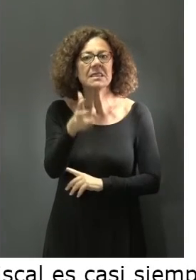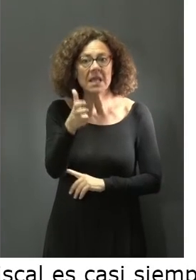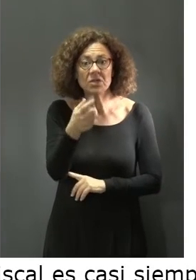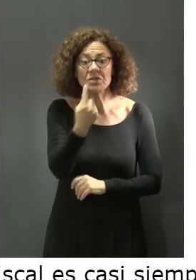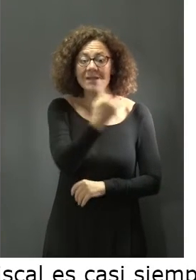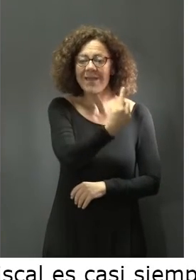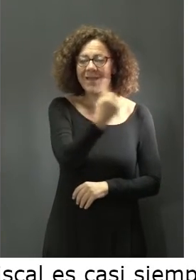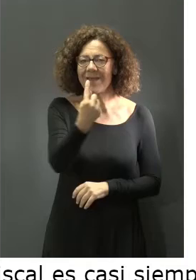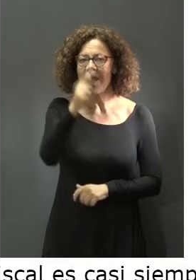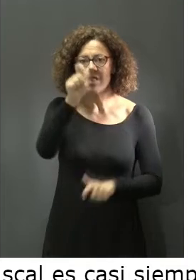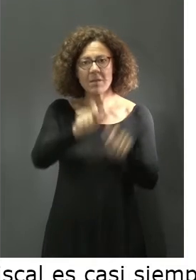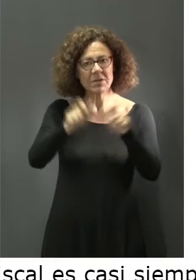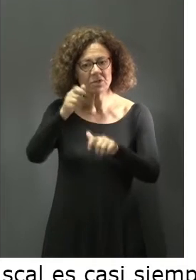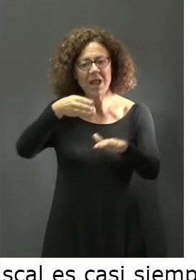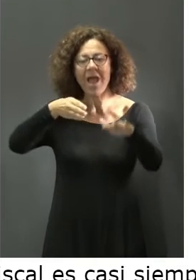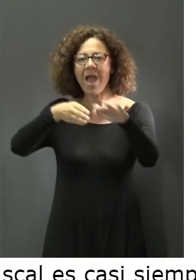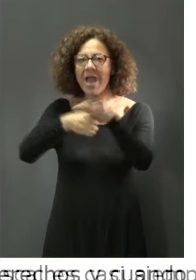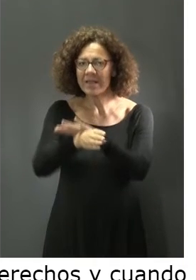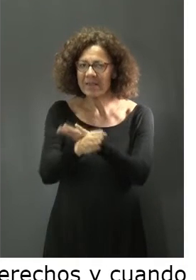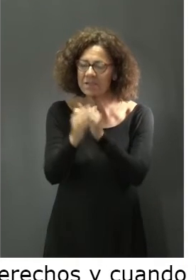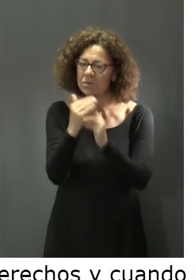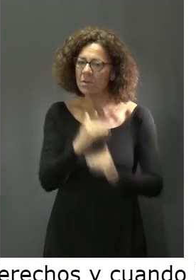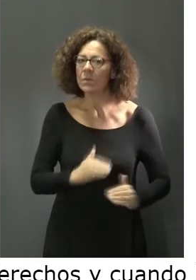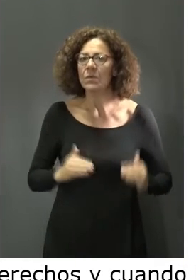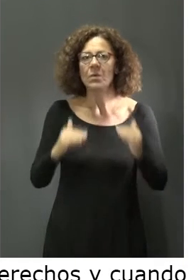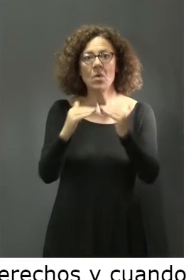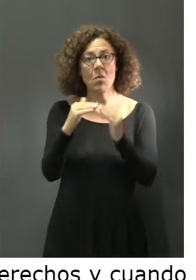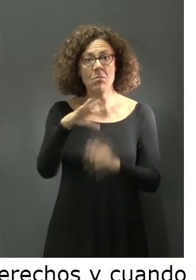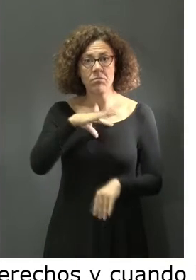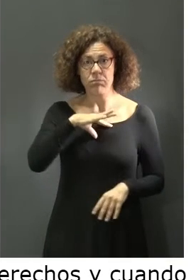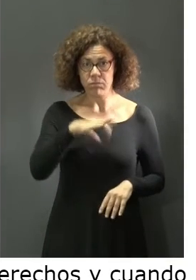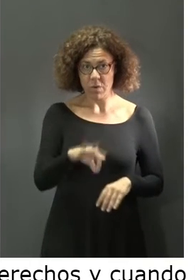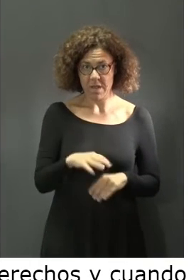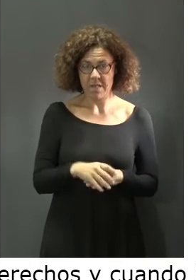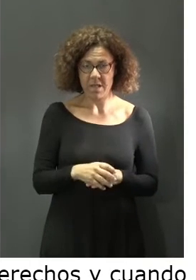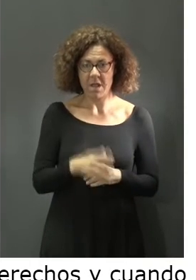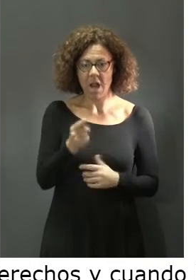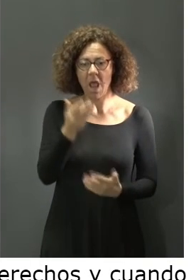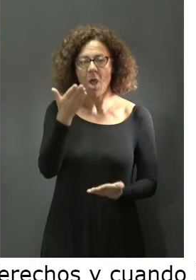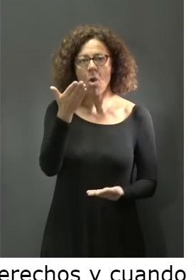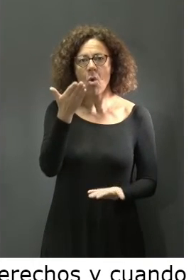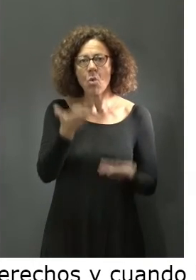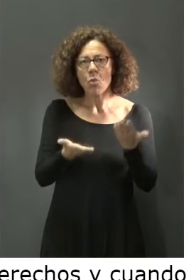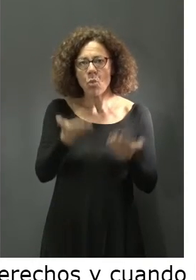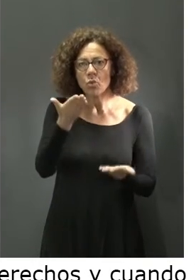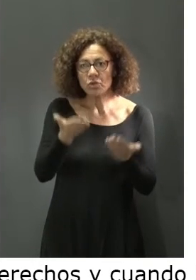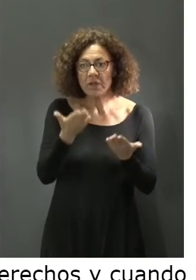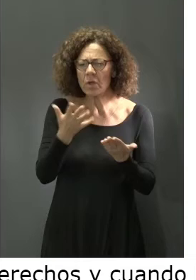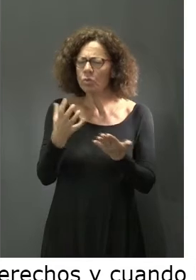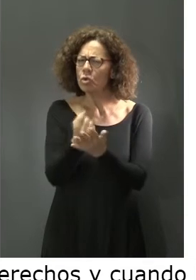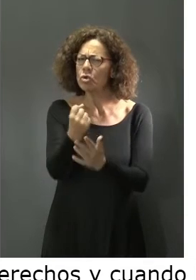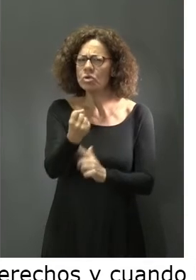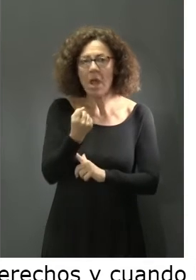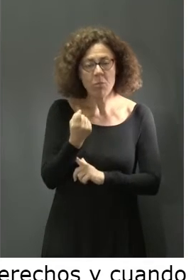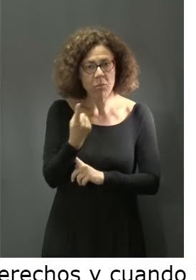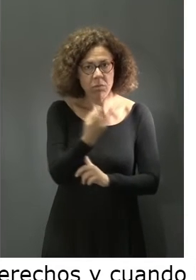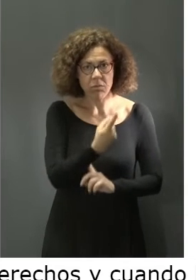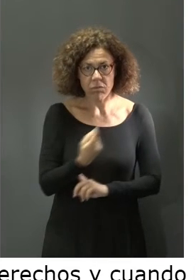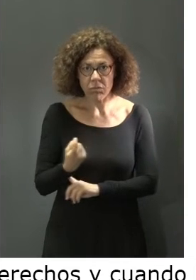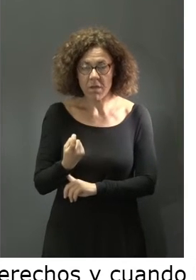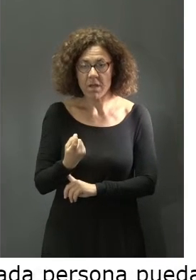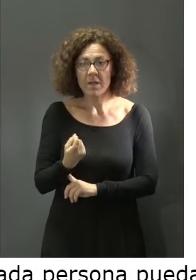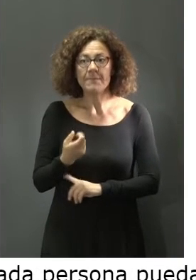cada persona pueda tener un acceso equitativo a la justicia con los apoyos que necesita, ¿no?